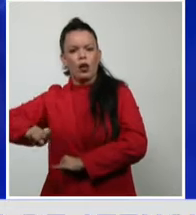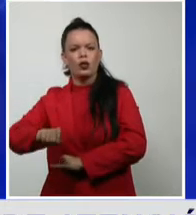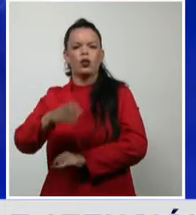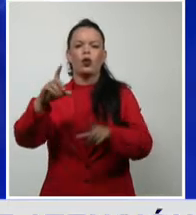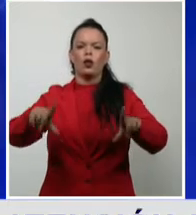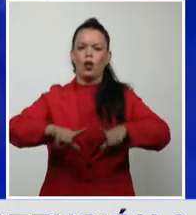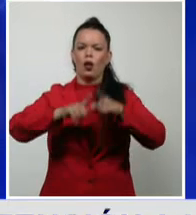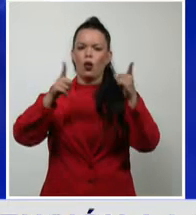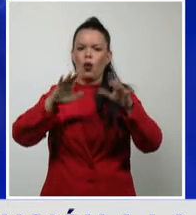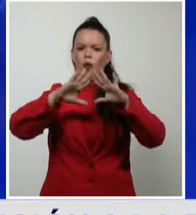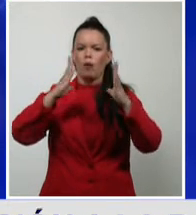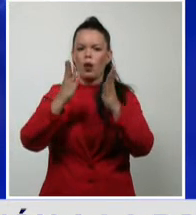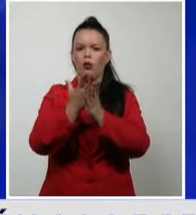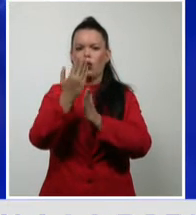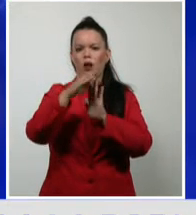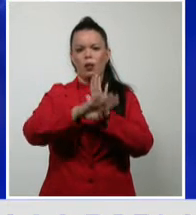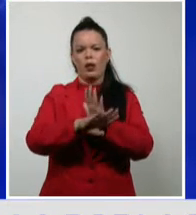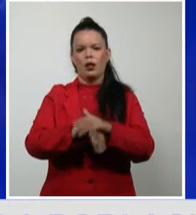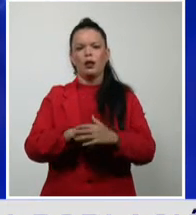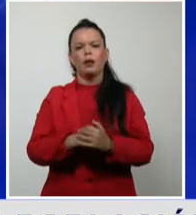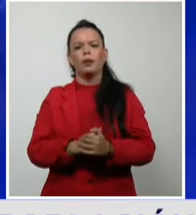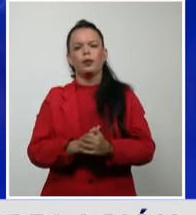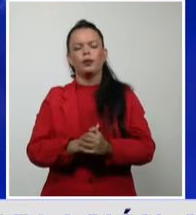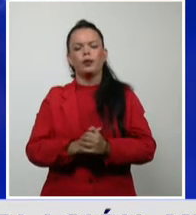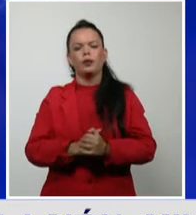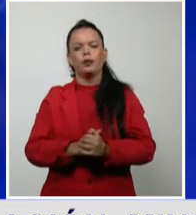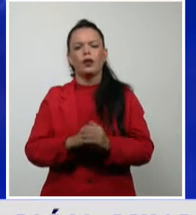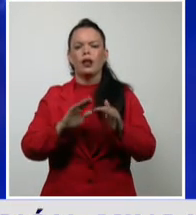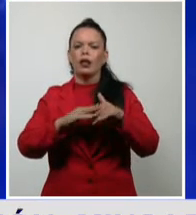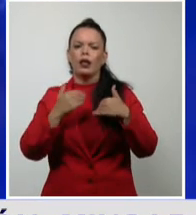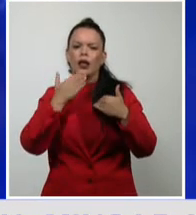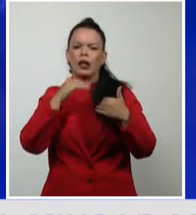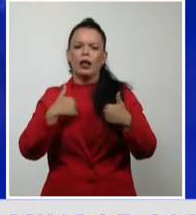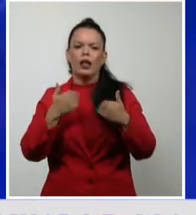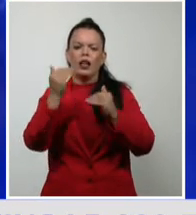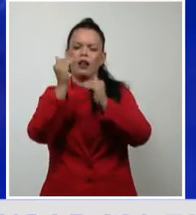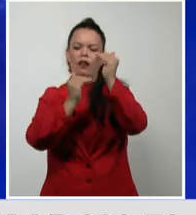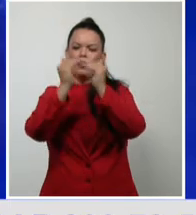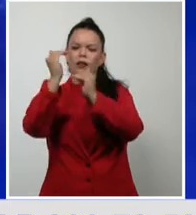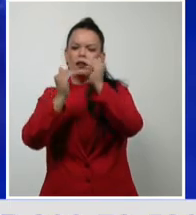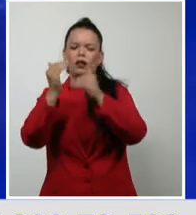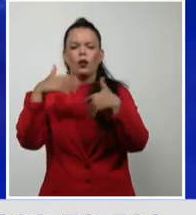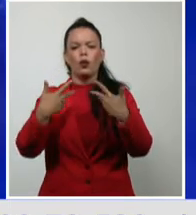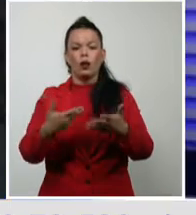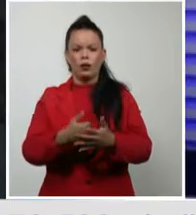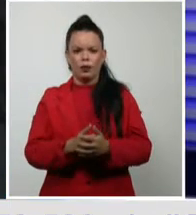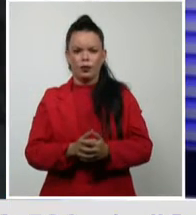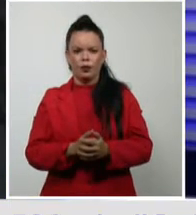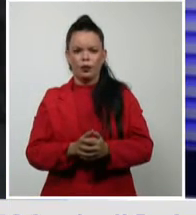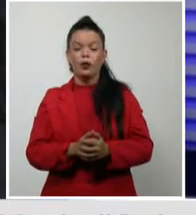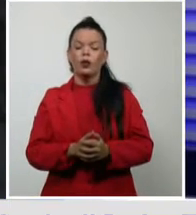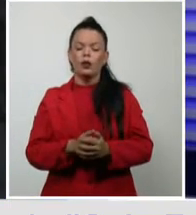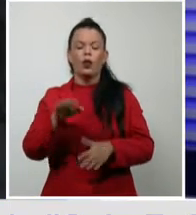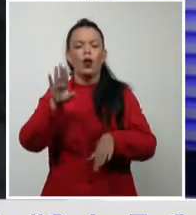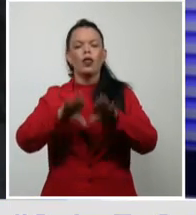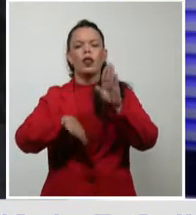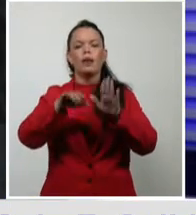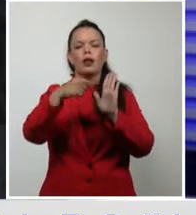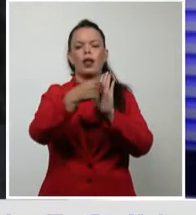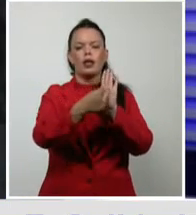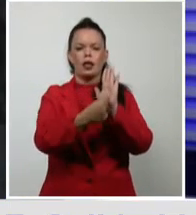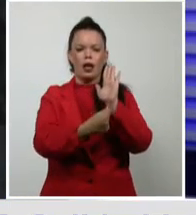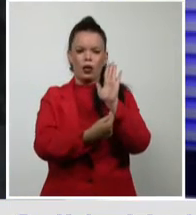de un monitoreo diario. ¿Qué variables se miden en este sentido? Las variables se escogen de acuerdo a los indicadores que se determinen por